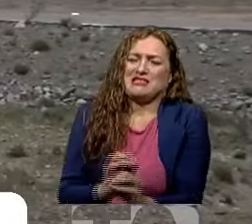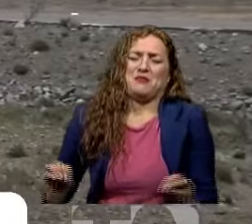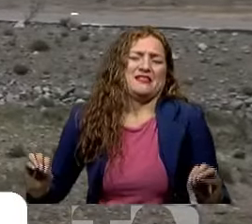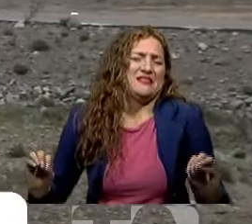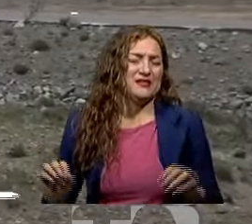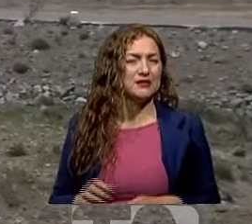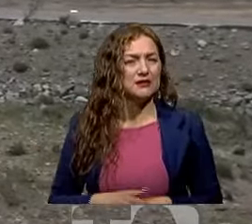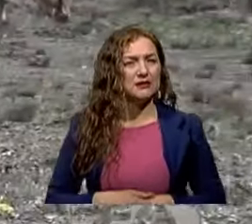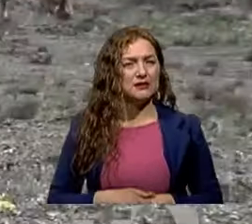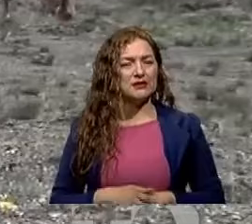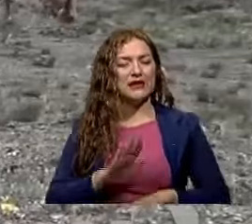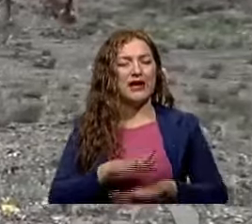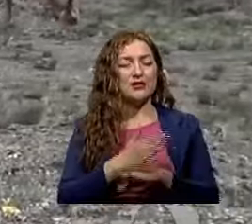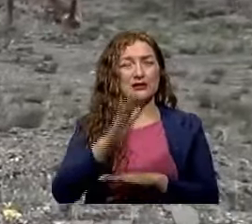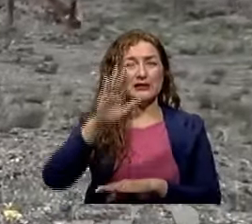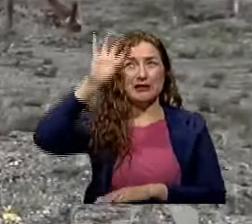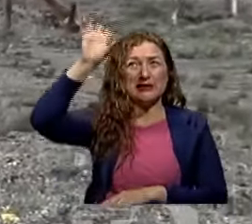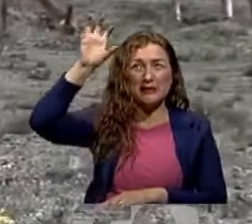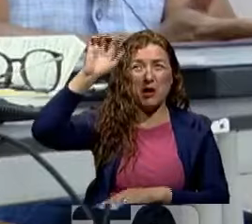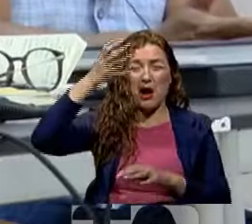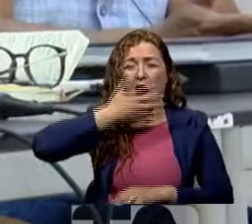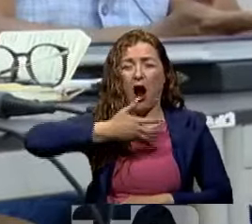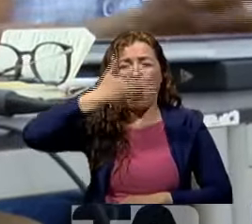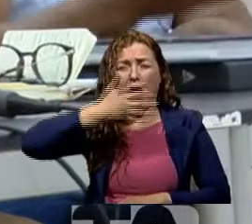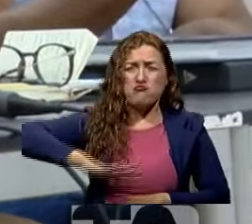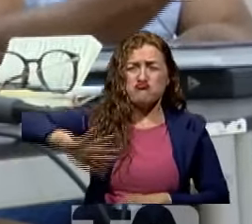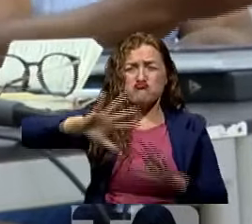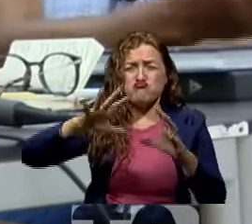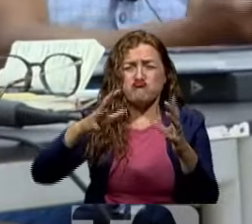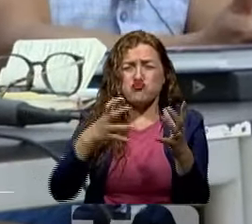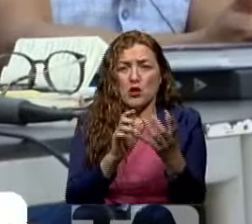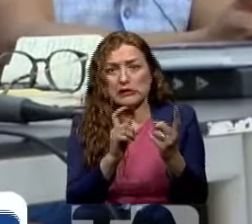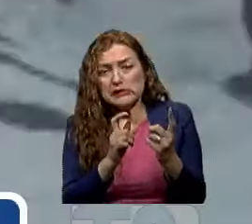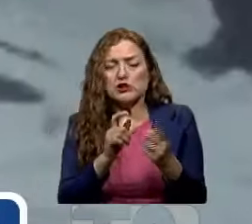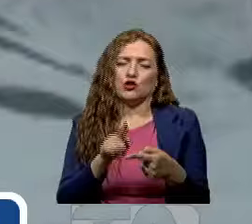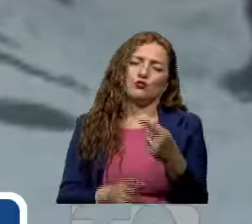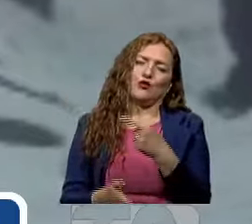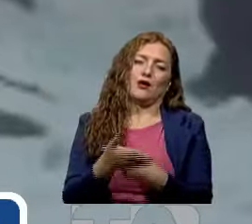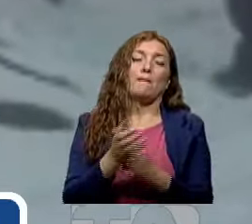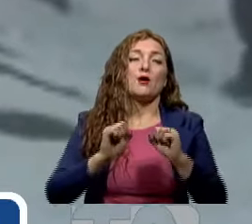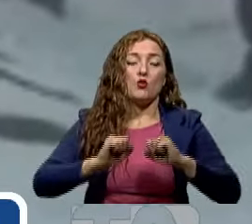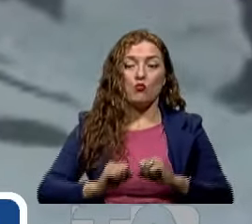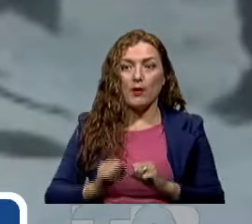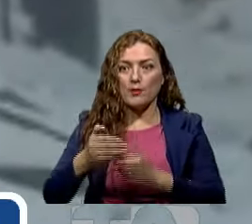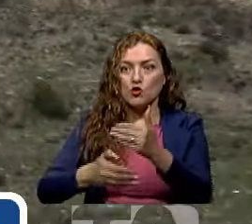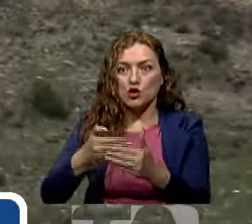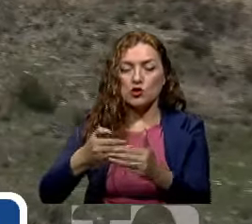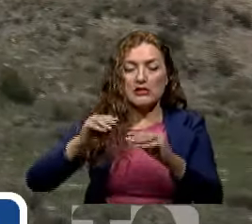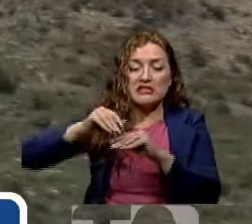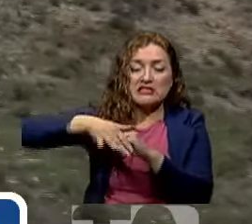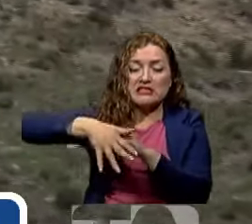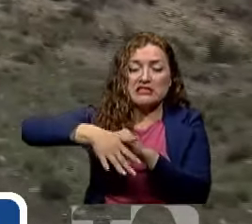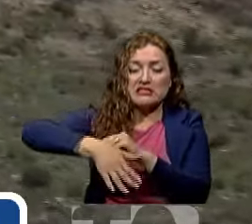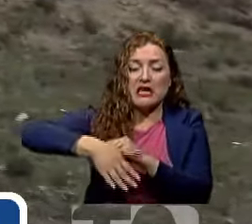Las consecuencias del calentamiento global son irreversibles. Sin embargo, a decir de los expertos, es posible desacelerar el proceso mediante